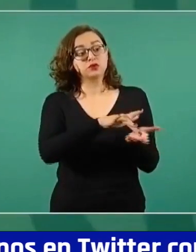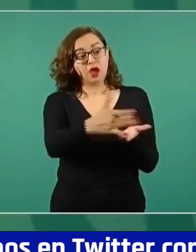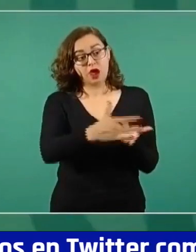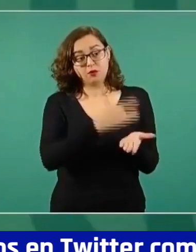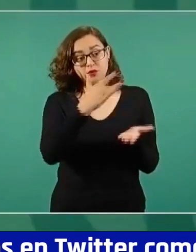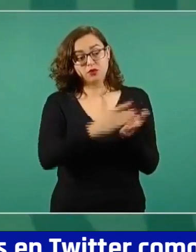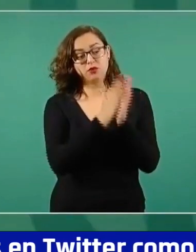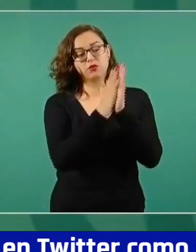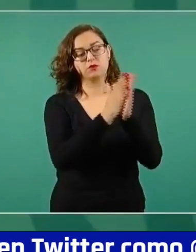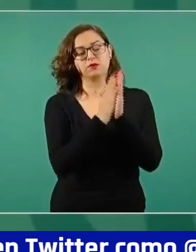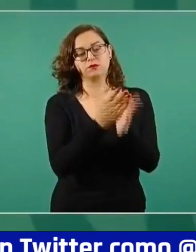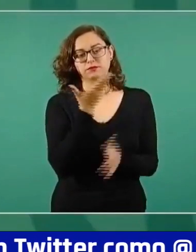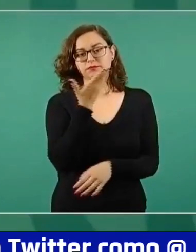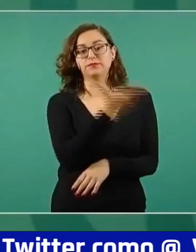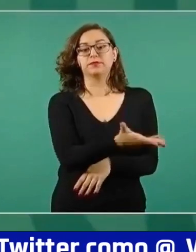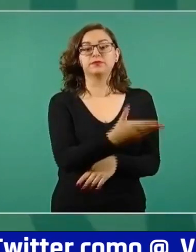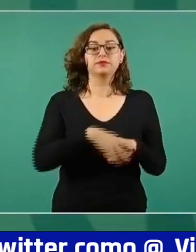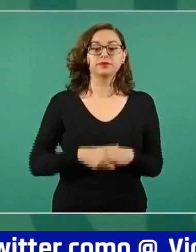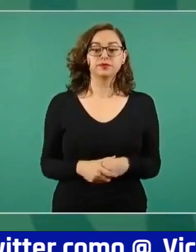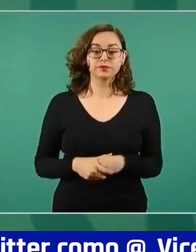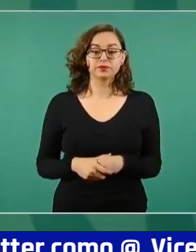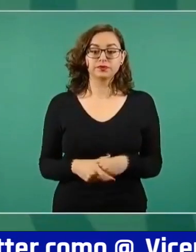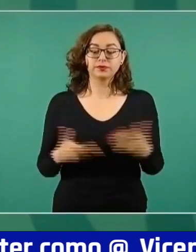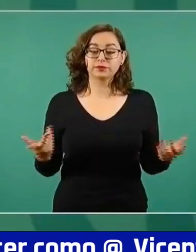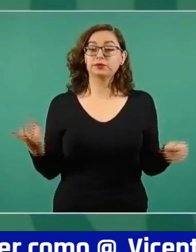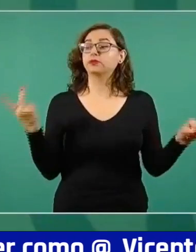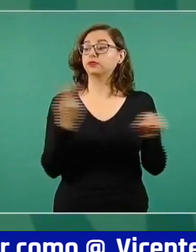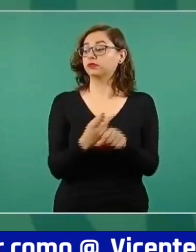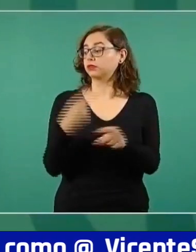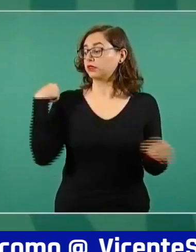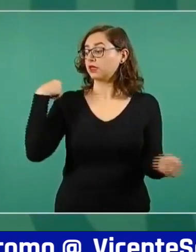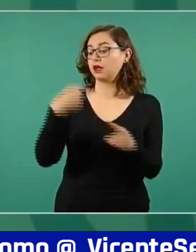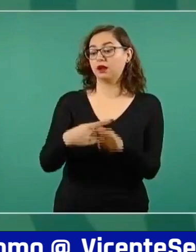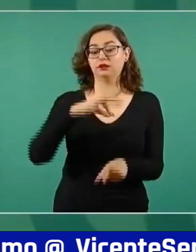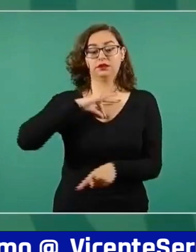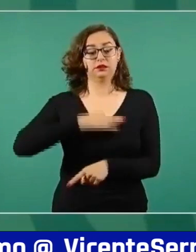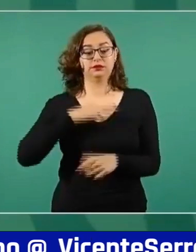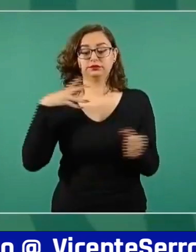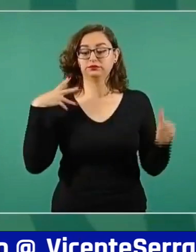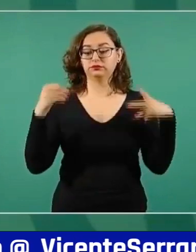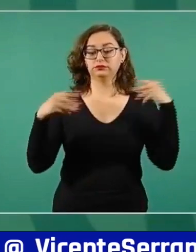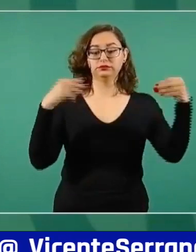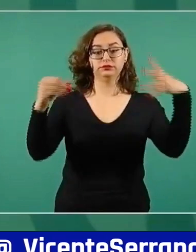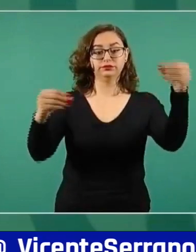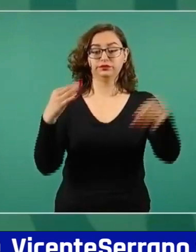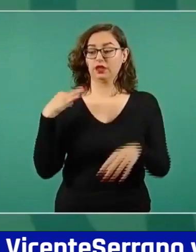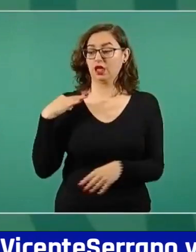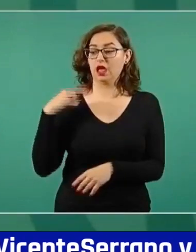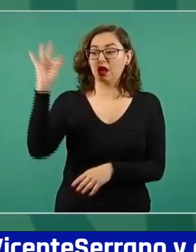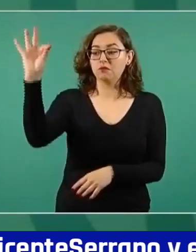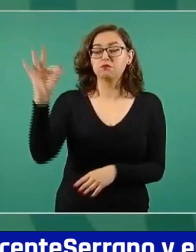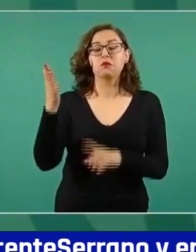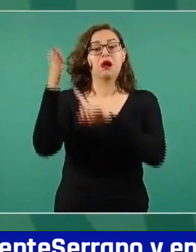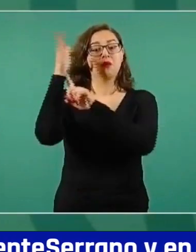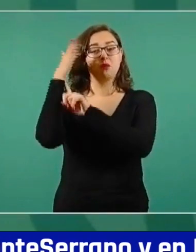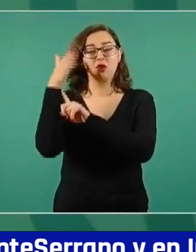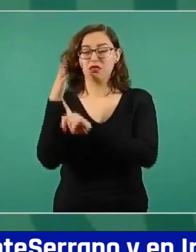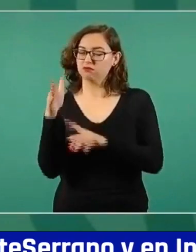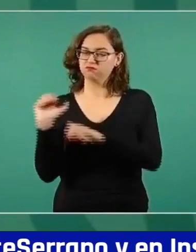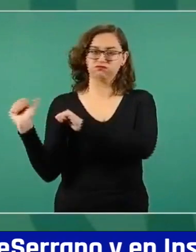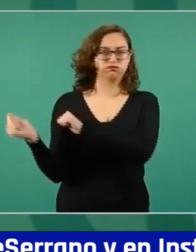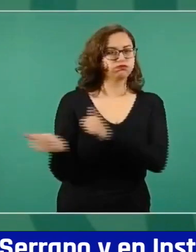también. Con motivo de la pandemia, en el voluntariado de la institución ha realizado un gran número de traslados en ambulancias a nivel